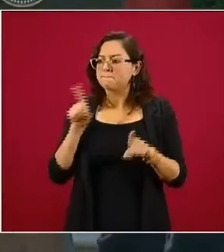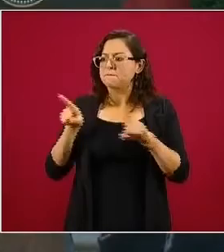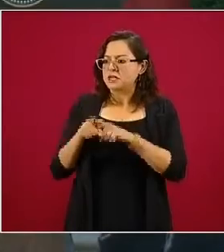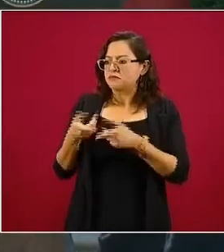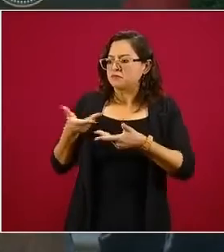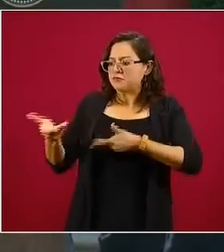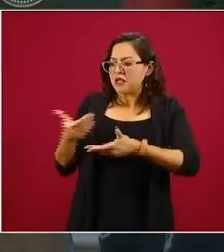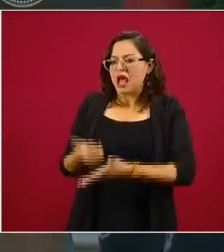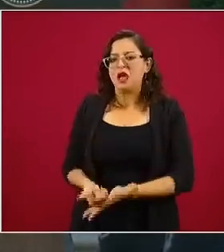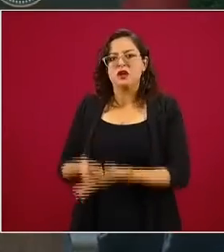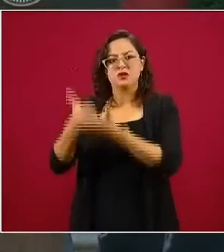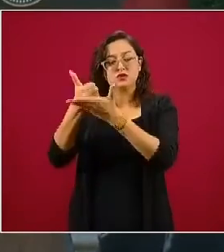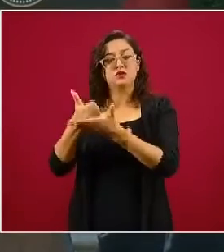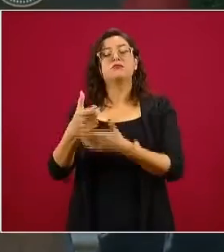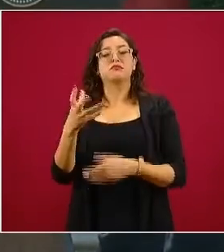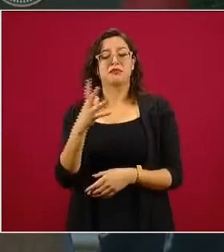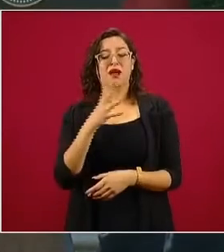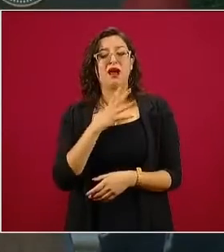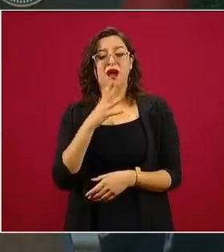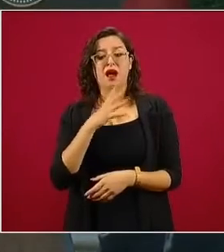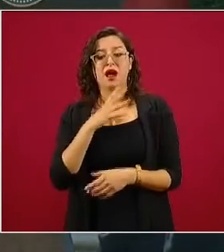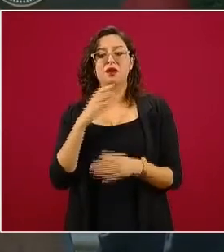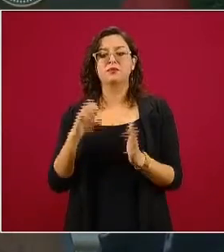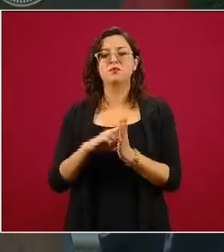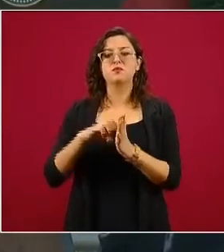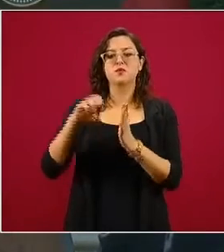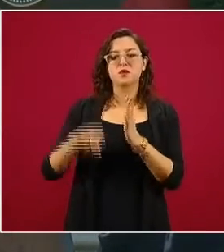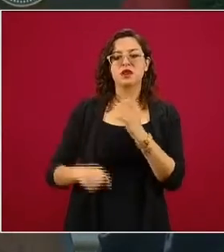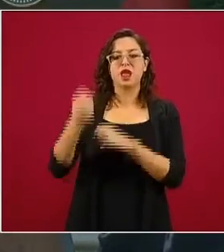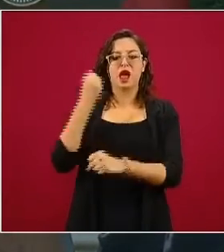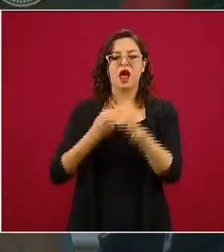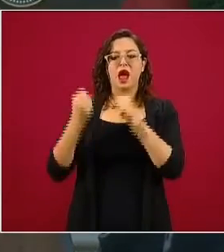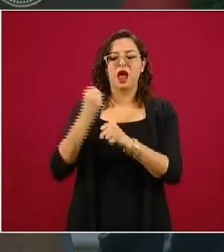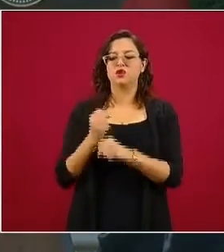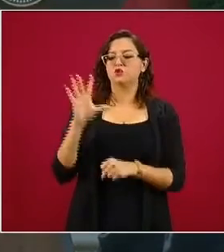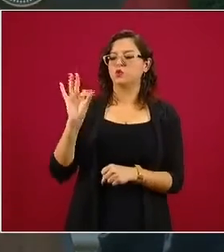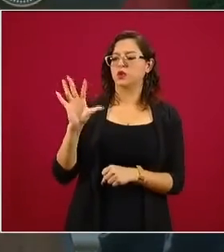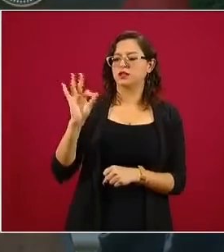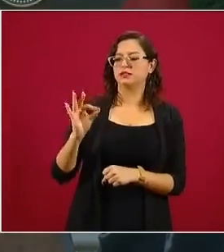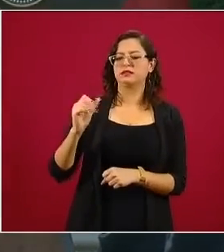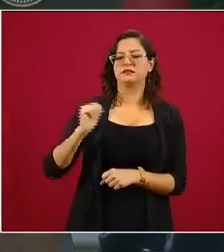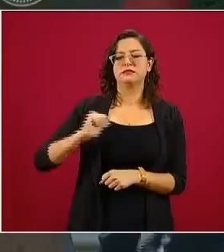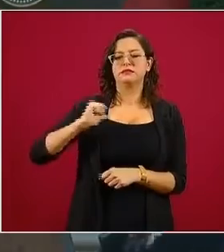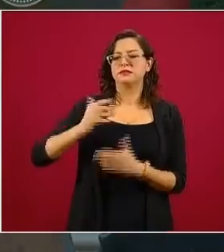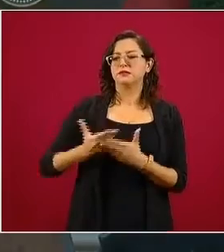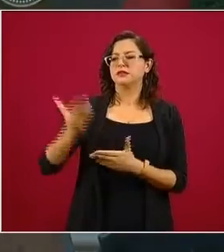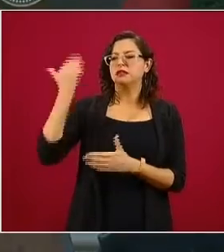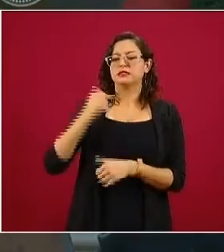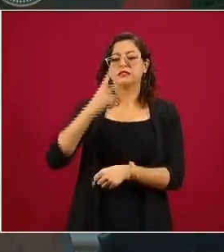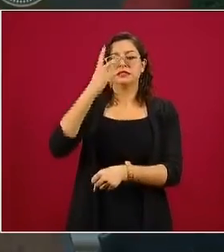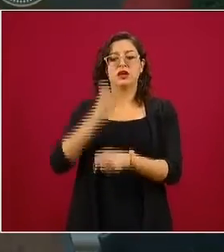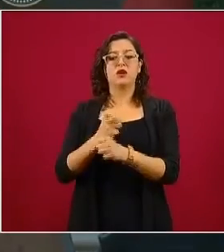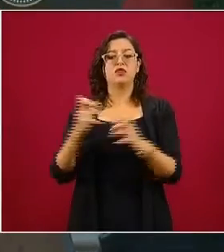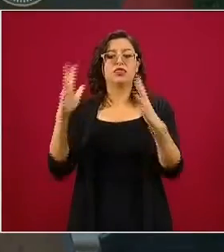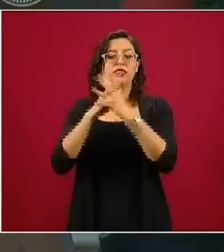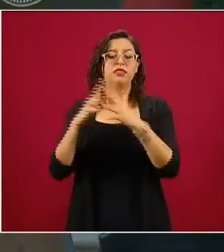convivencia. Por ejemplo, en los años 40 del siglo pasado, durante la Segunda Guerra